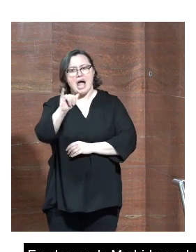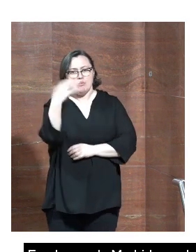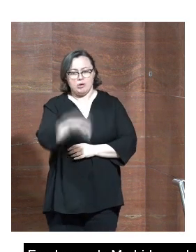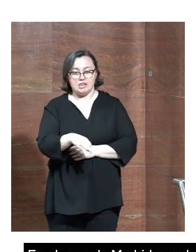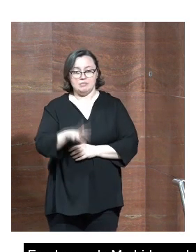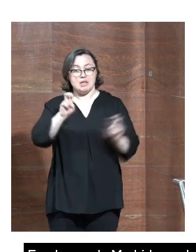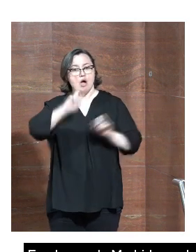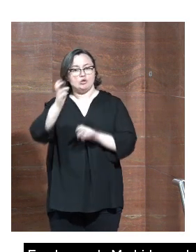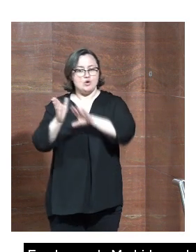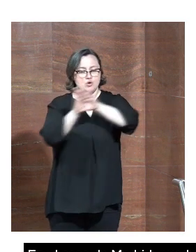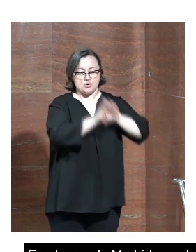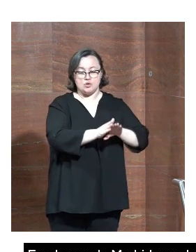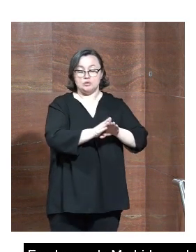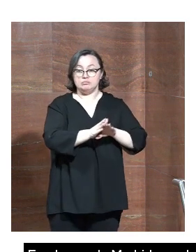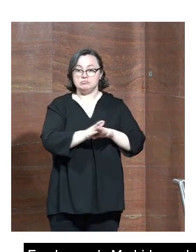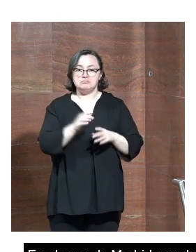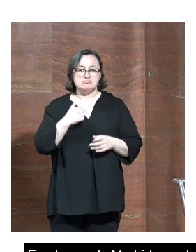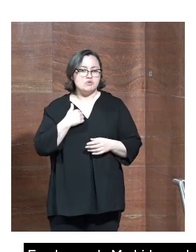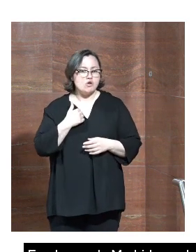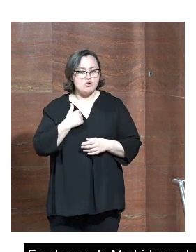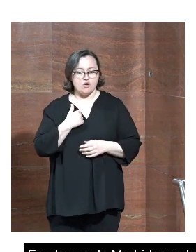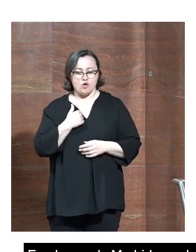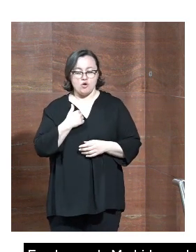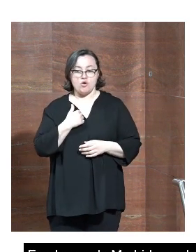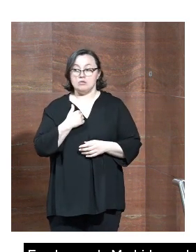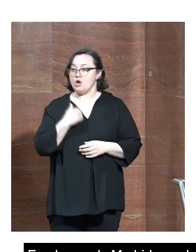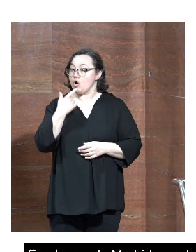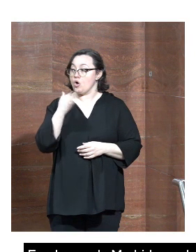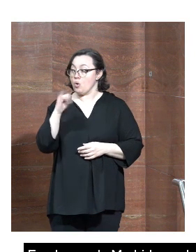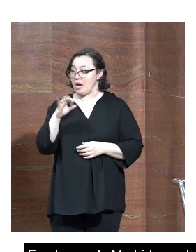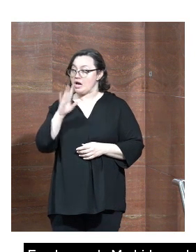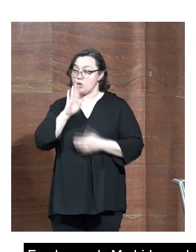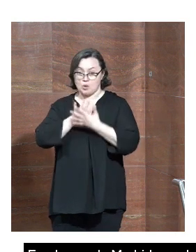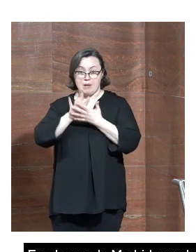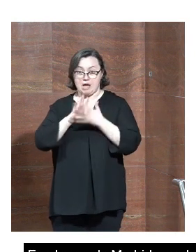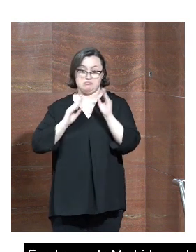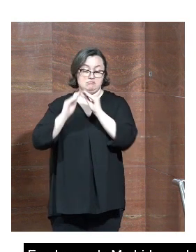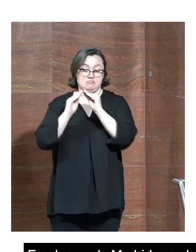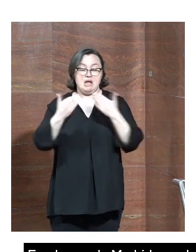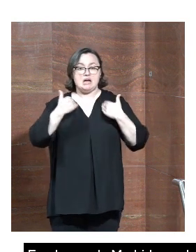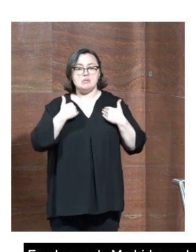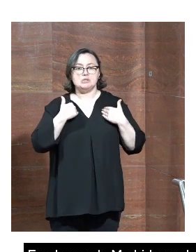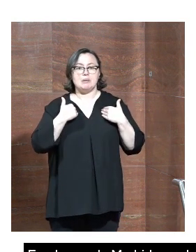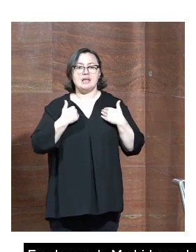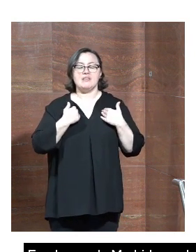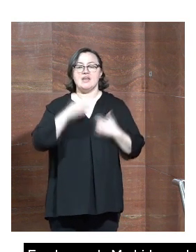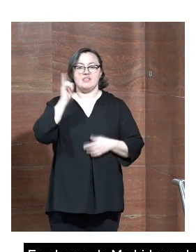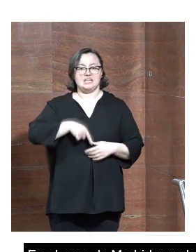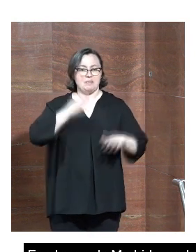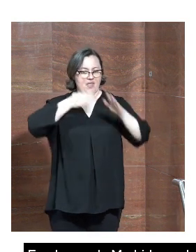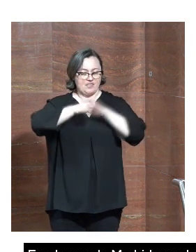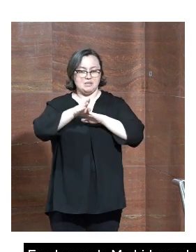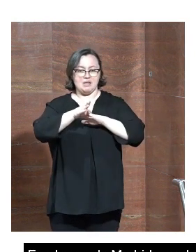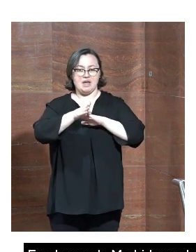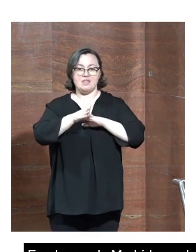hay otro tema importante. Yo no renuncio, por cierto, Juan Carlos lo ha indicado, yo fui responsable de la Directiva de Accesibilidad, pues